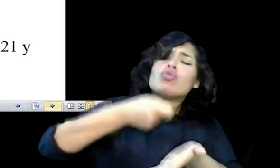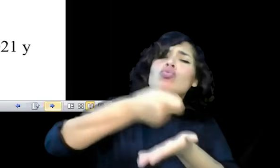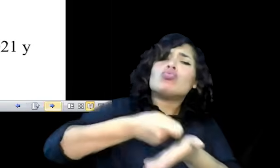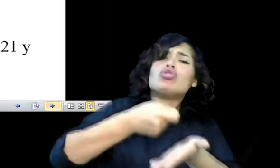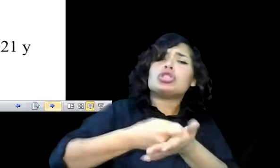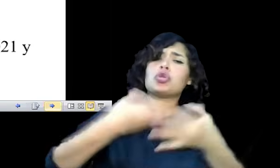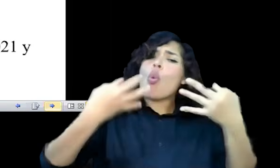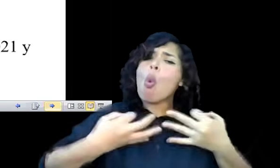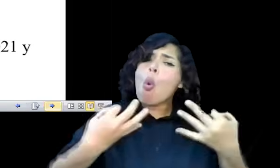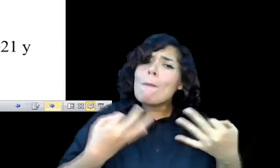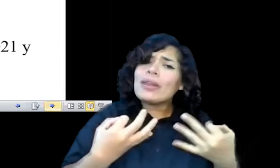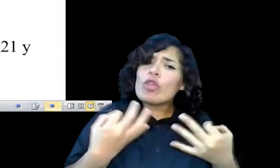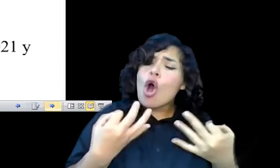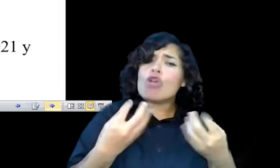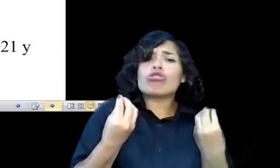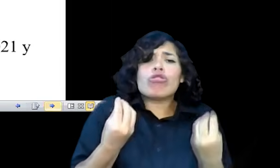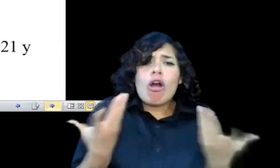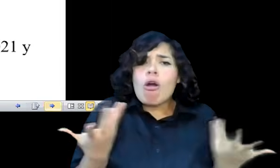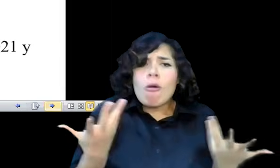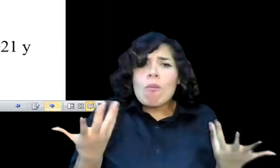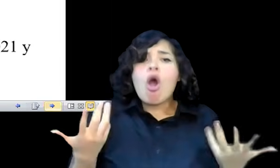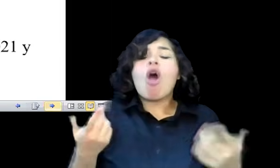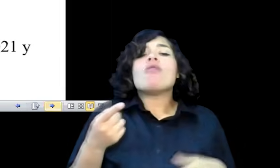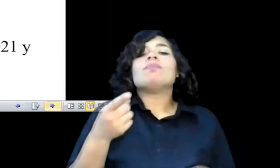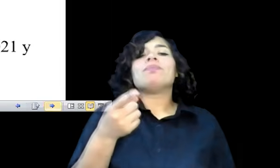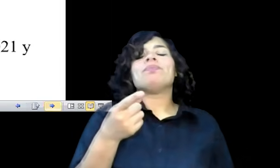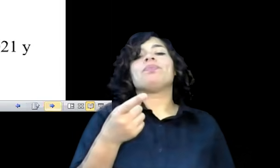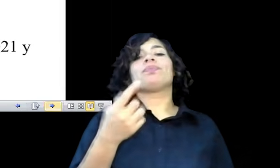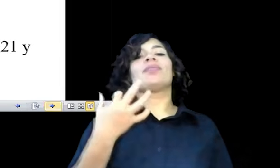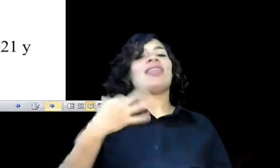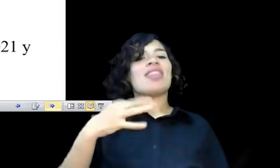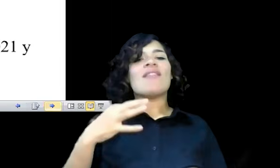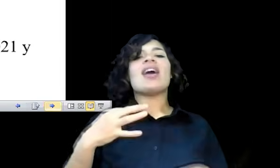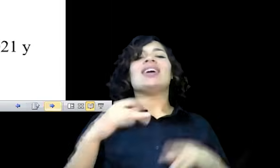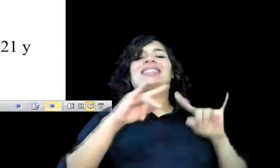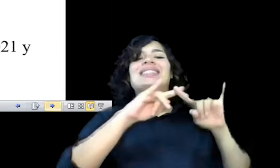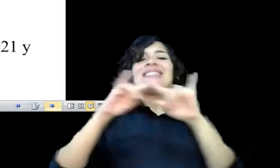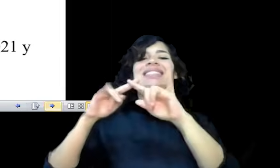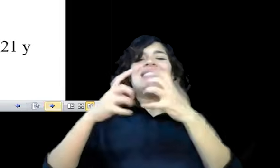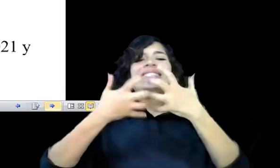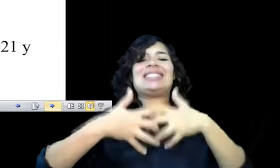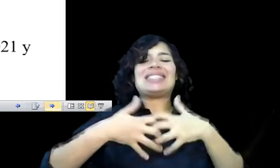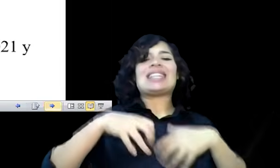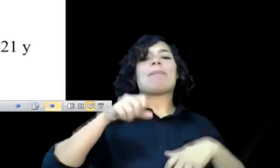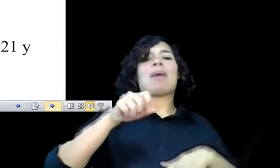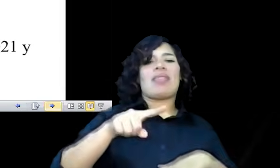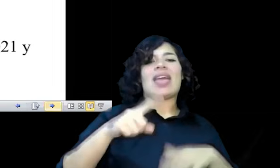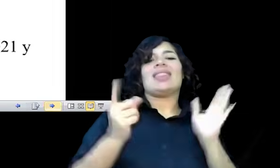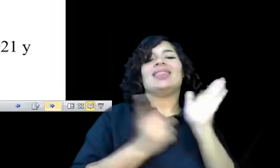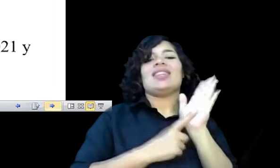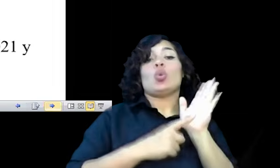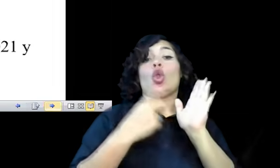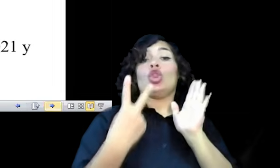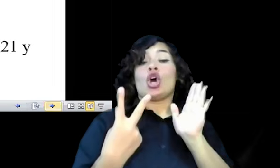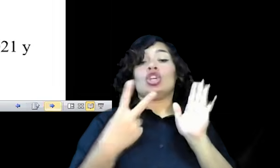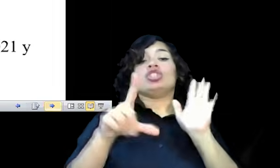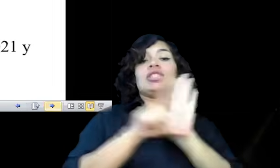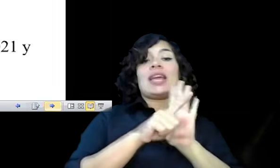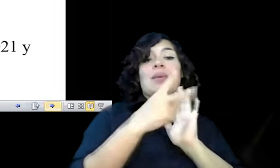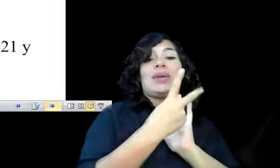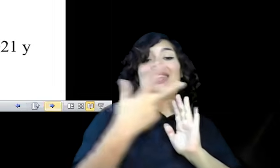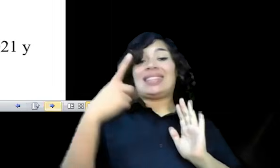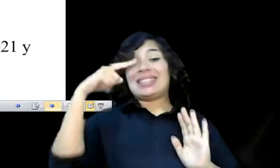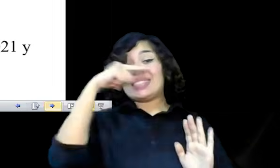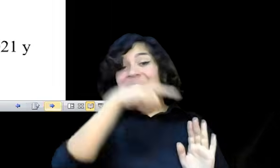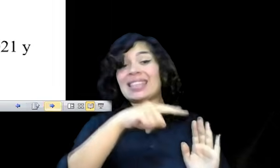no se debió haber ingresado bienes al sistema de regularización de activos del título 2 de la ley 27743.